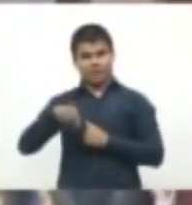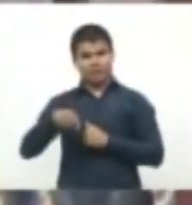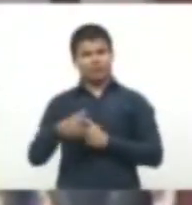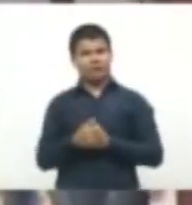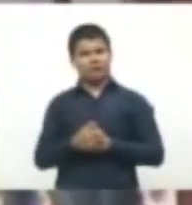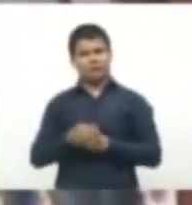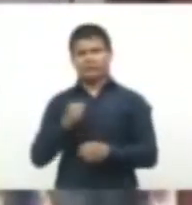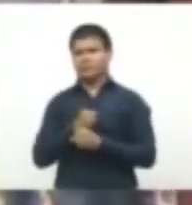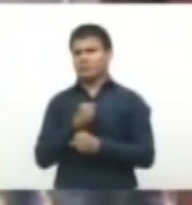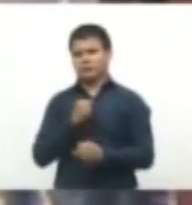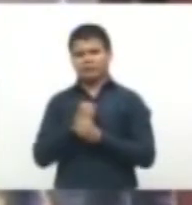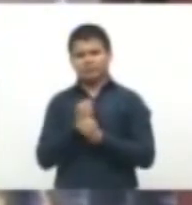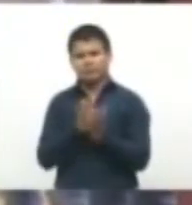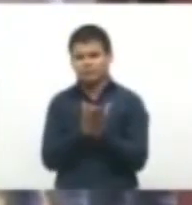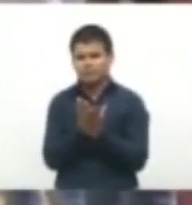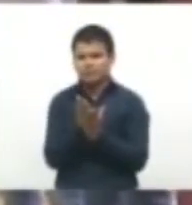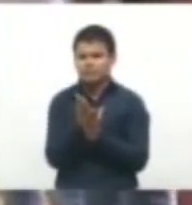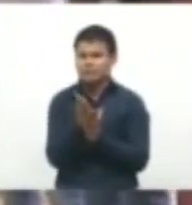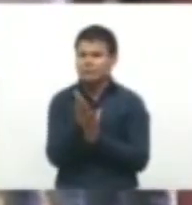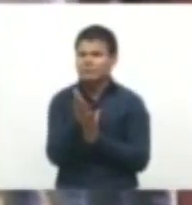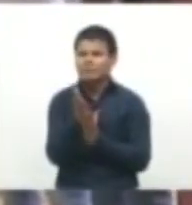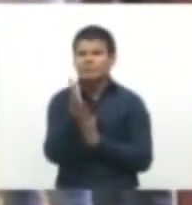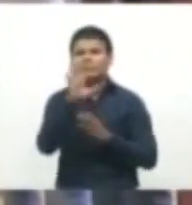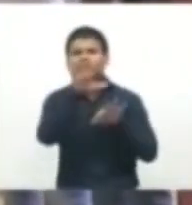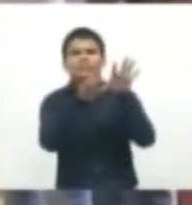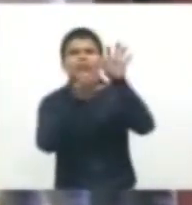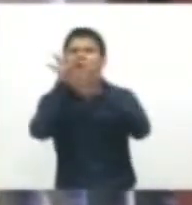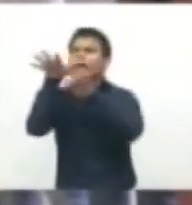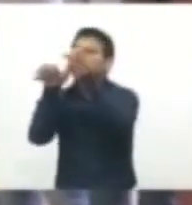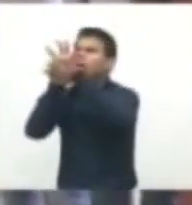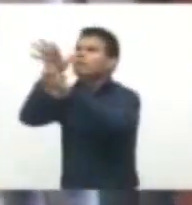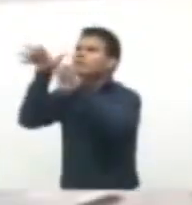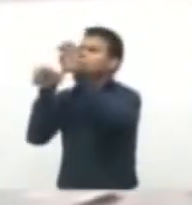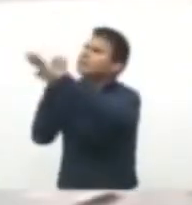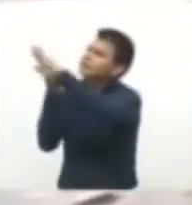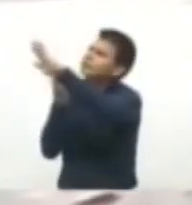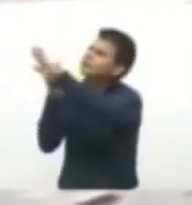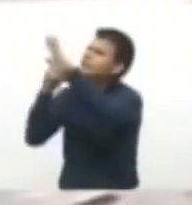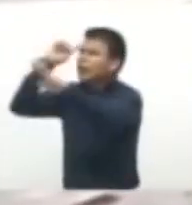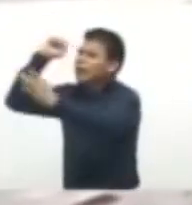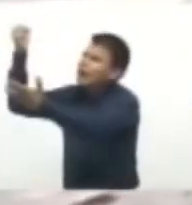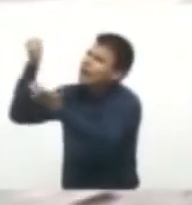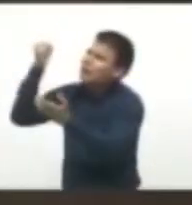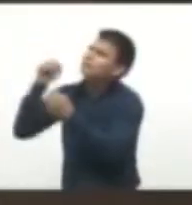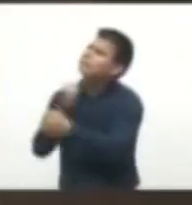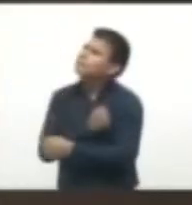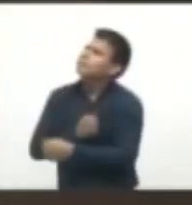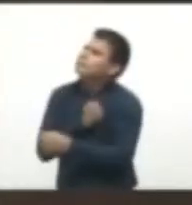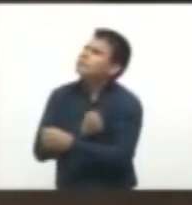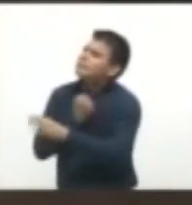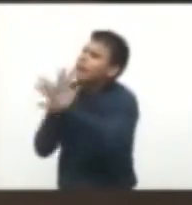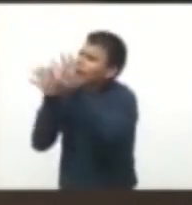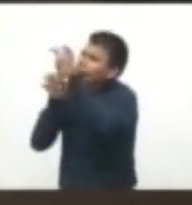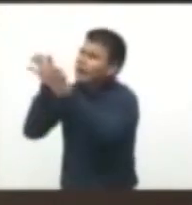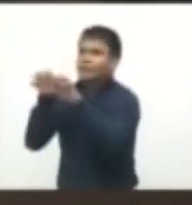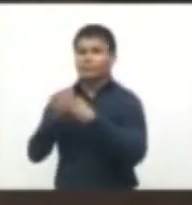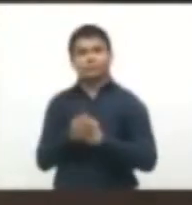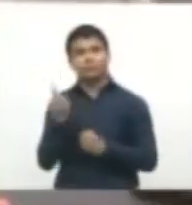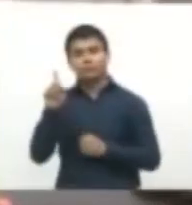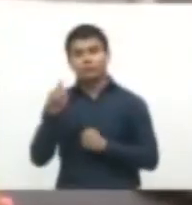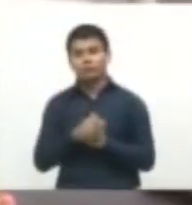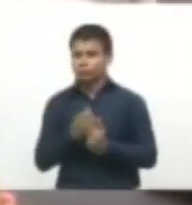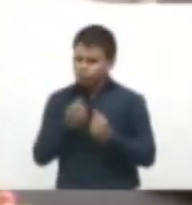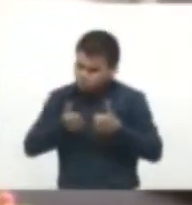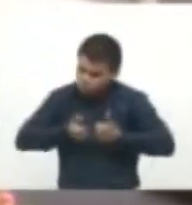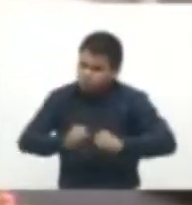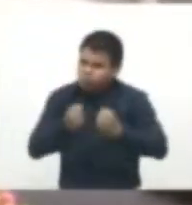como decimos popularmente, con las uñas, con pequeños recursos que le entran a la institución. Una de las salidas a la crisis del principal centro educativo de niños en